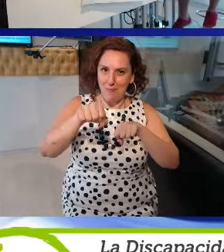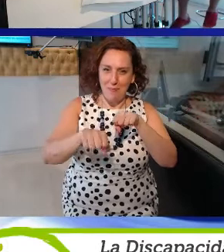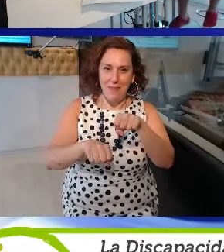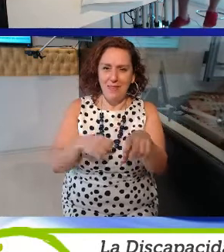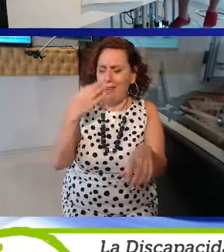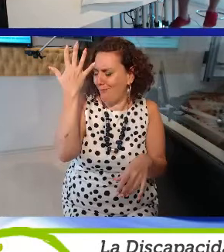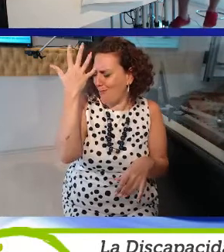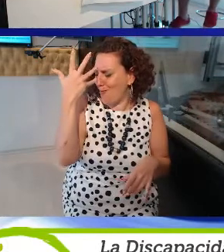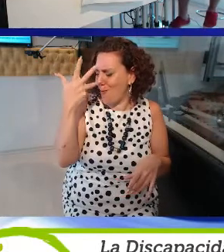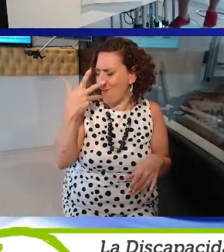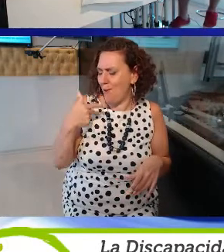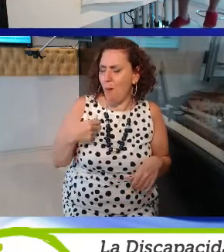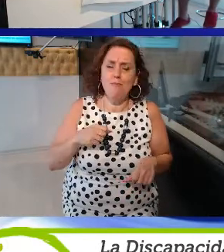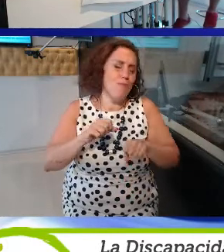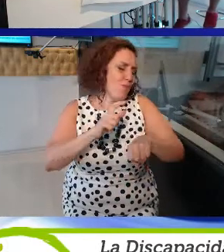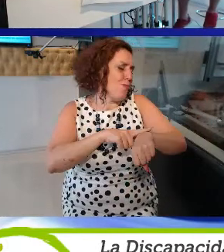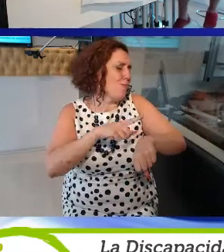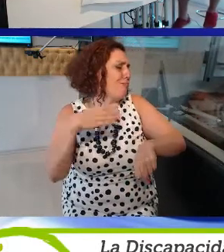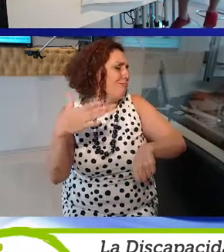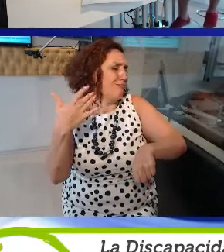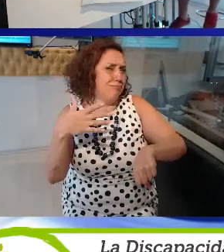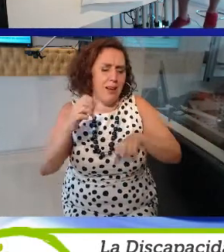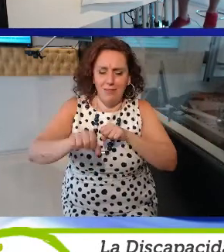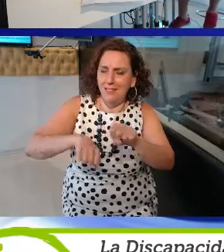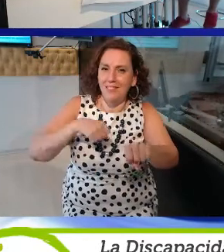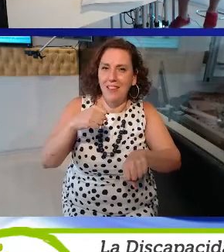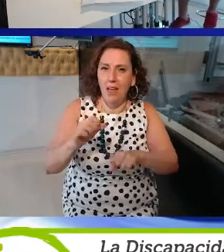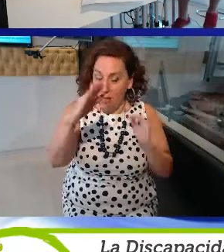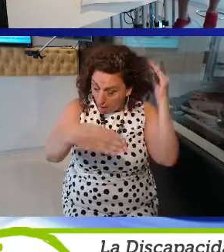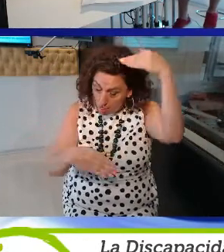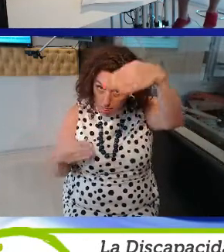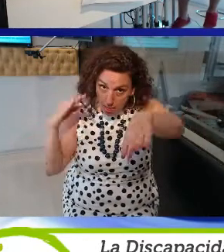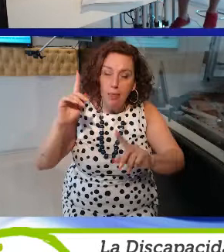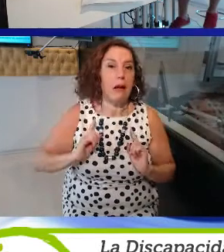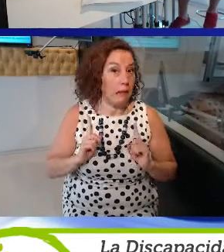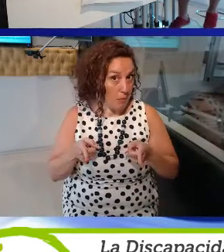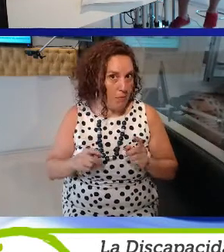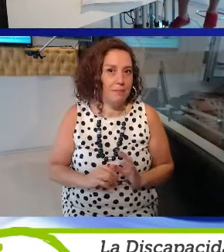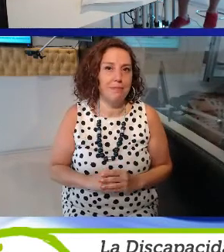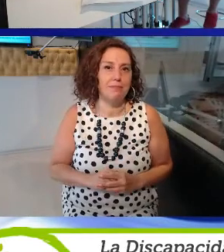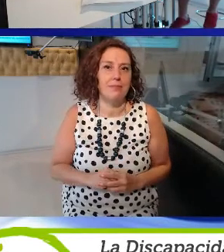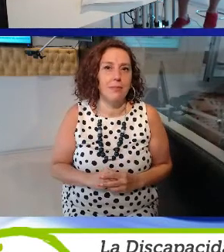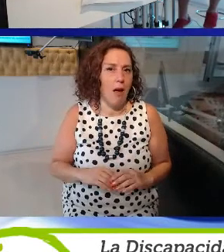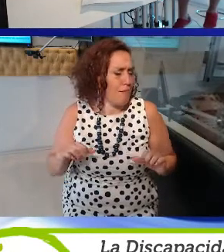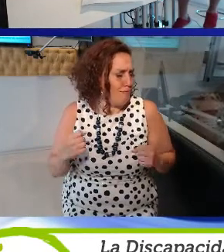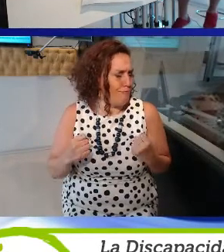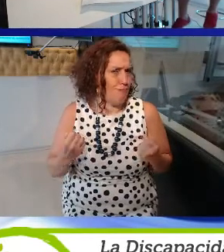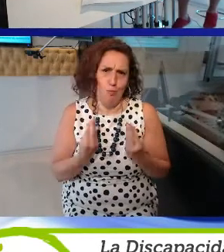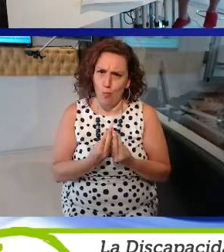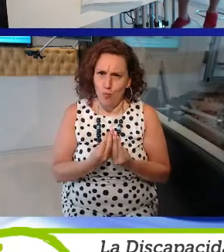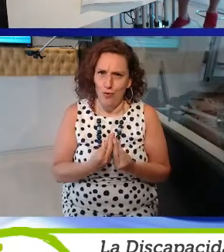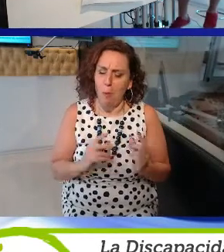disfruto mucho de andar mucho tiempo en bici y me gusta mucho nadar. Bueno, mucho deporte. Sí.